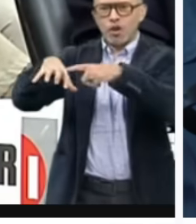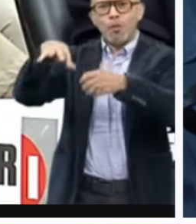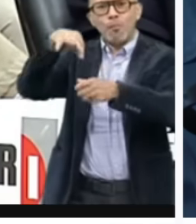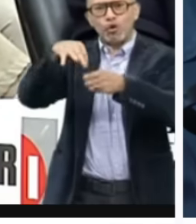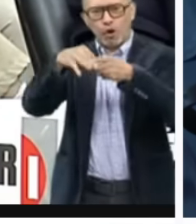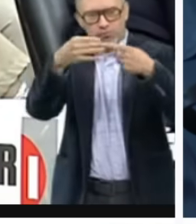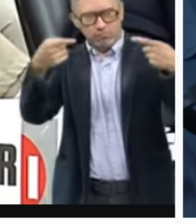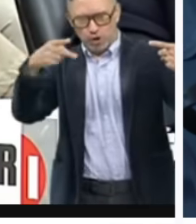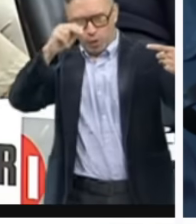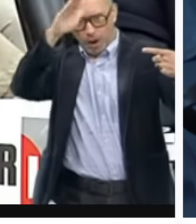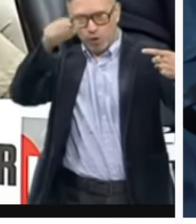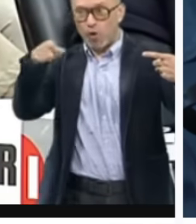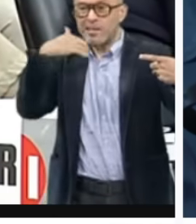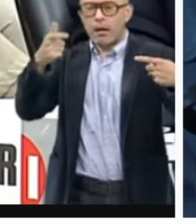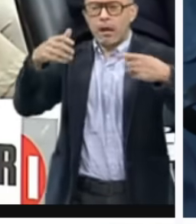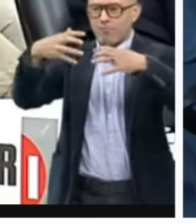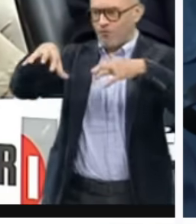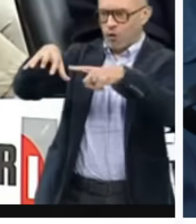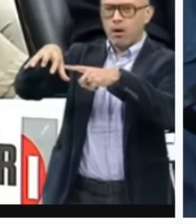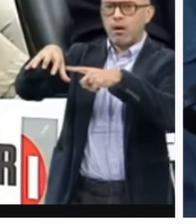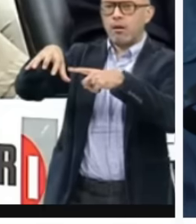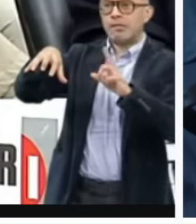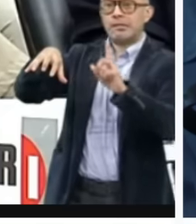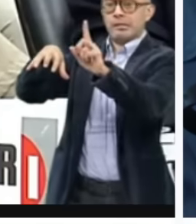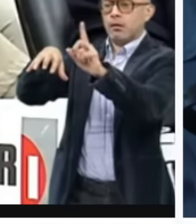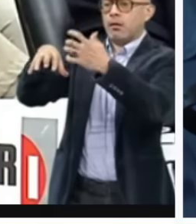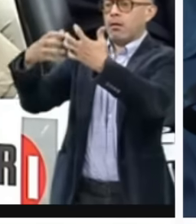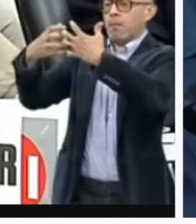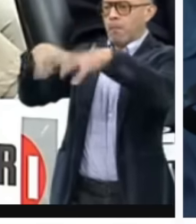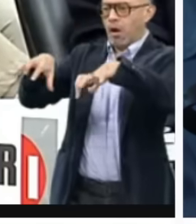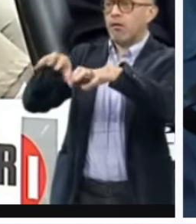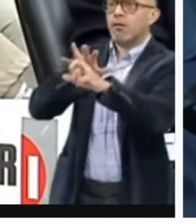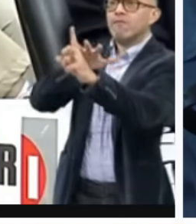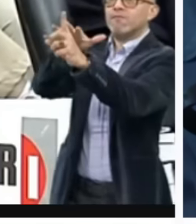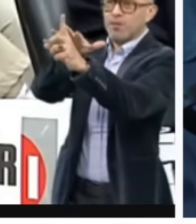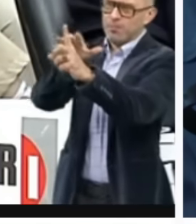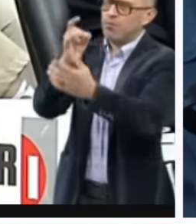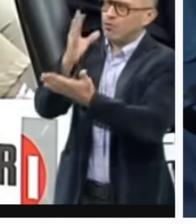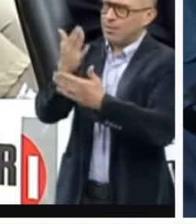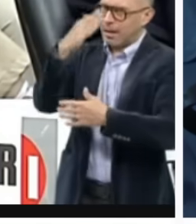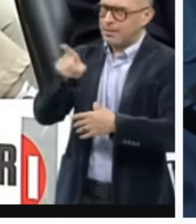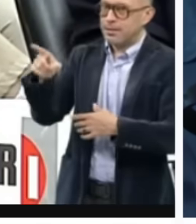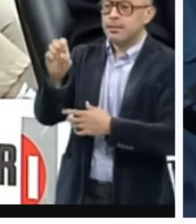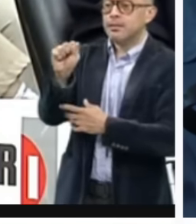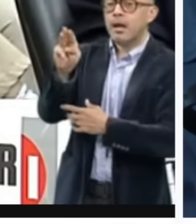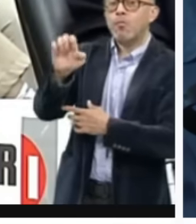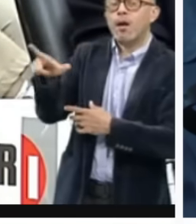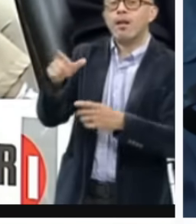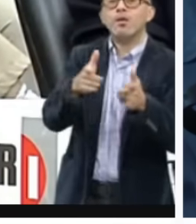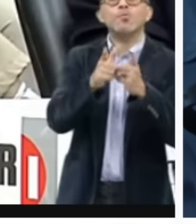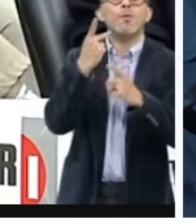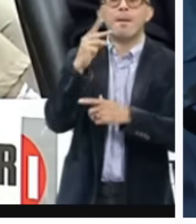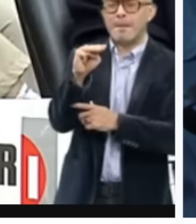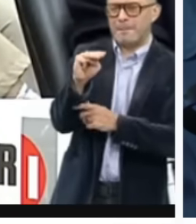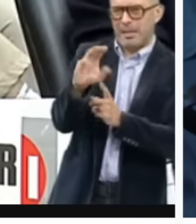La gente debe darse cuenta que la función de Samuel y la del MC es convertirse en el gran esquirol